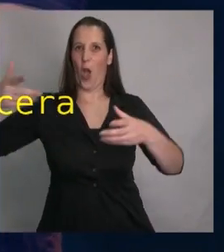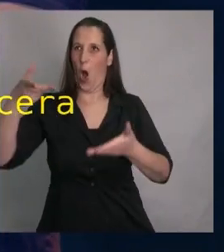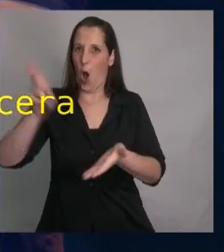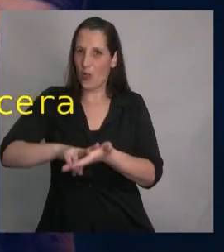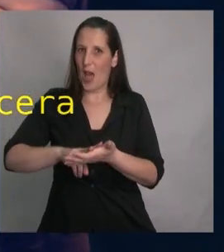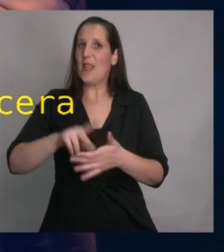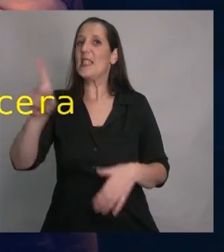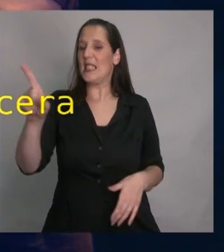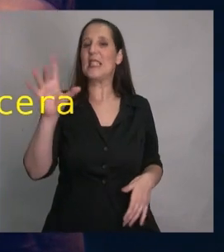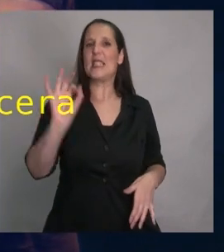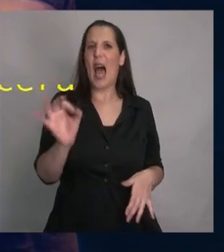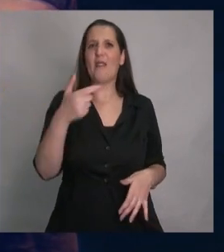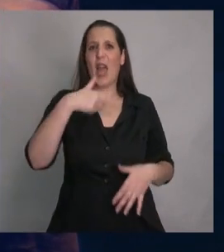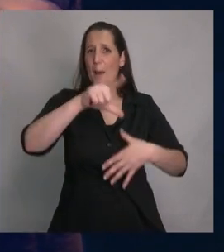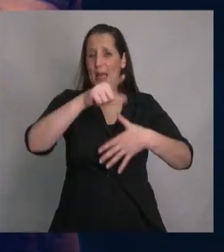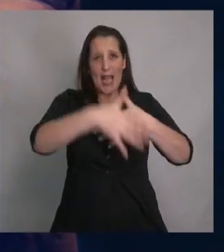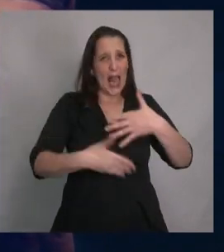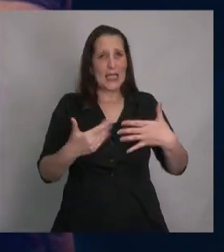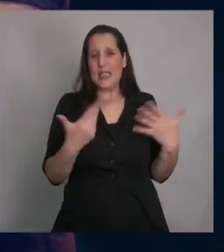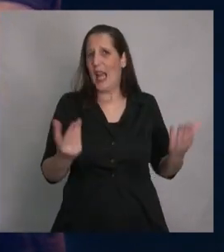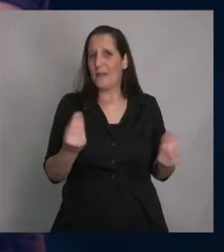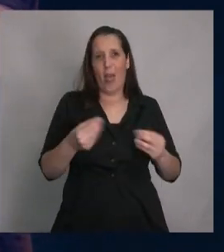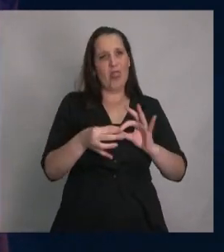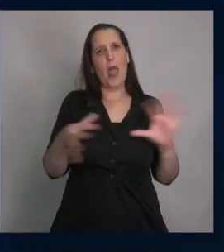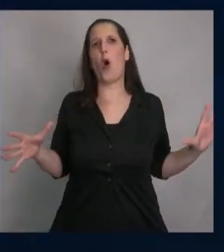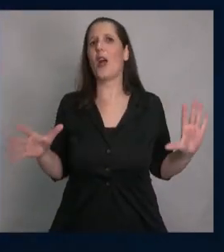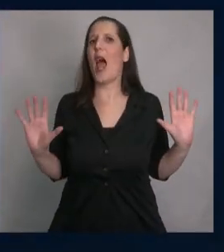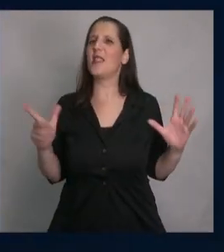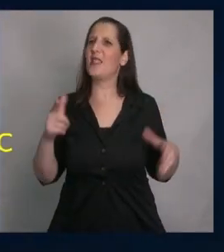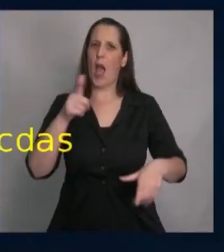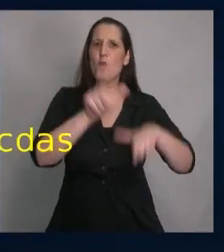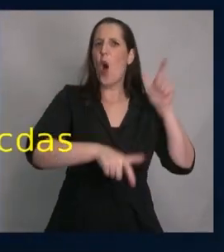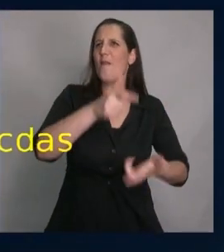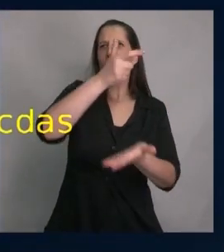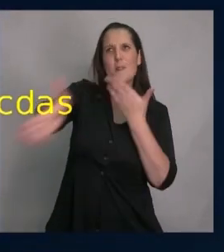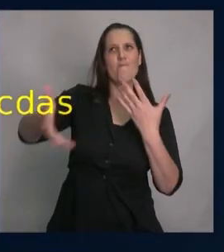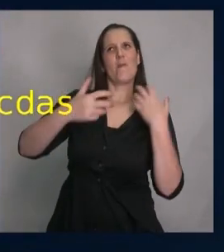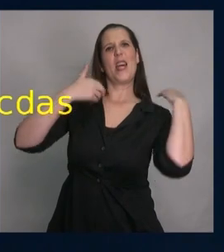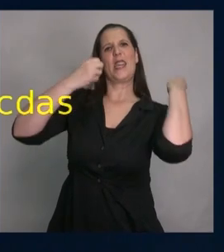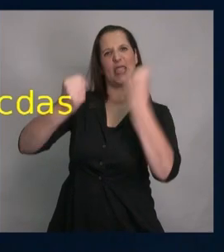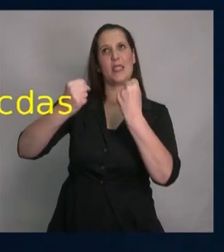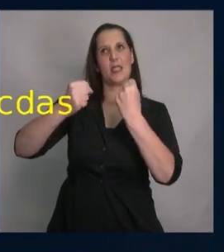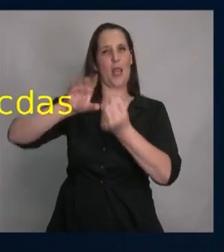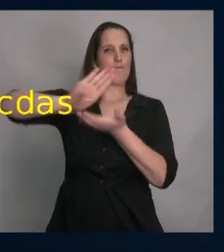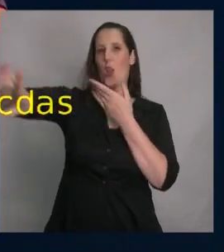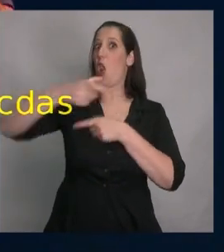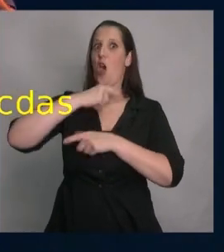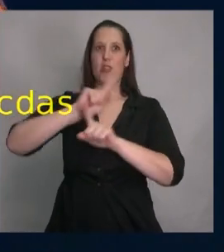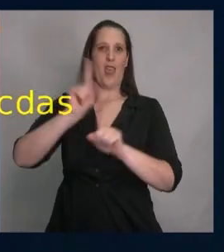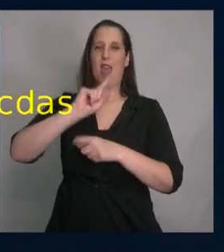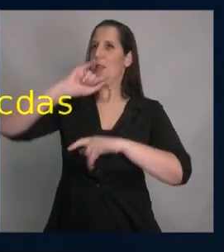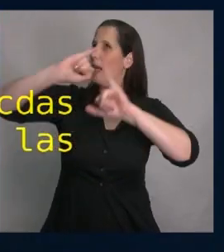por la democracia? El pueblo rechaça, el pueblo no aceita retirada de derechos